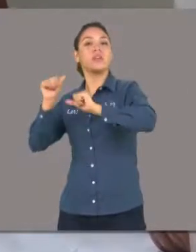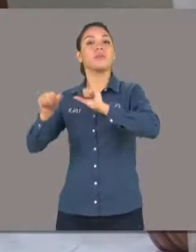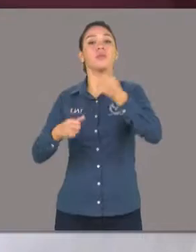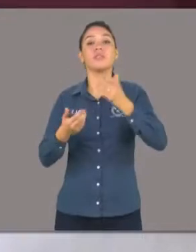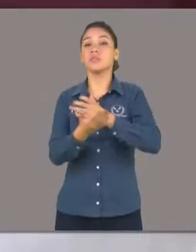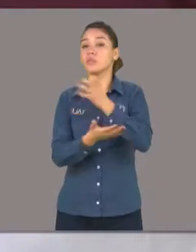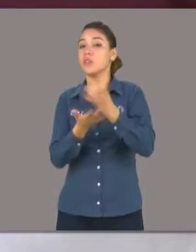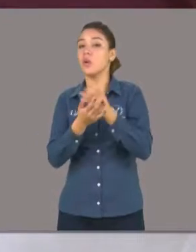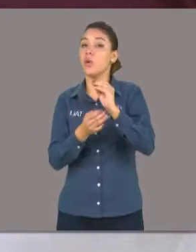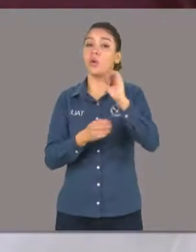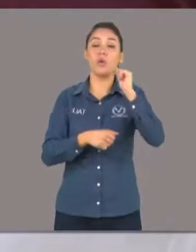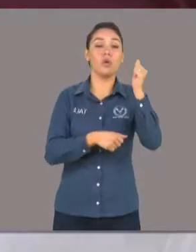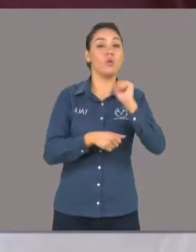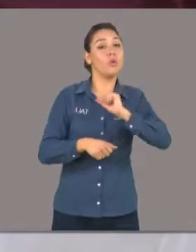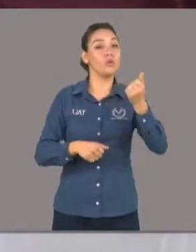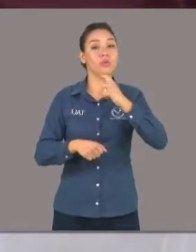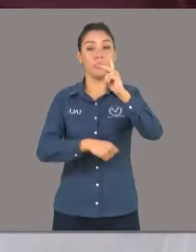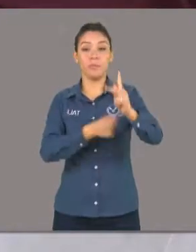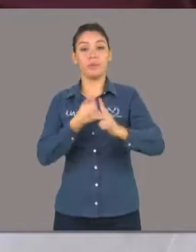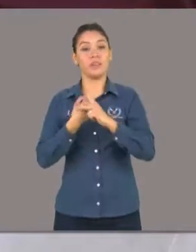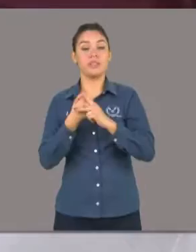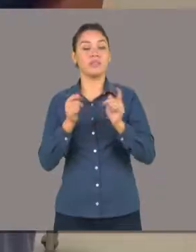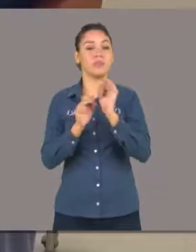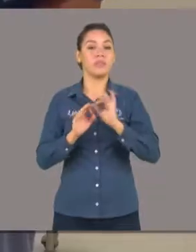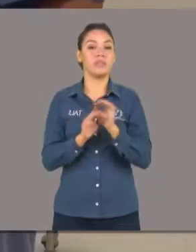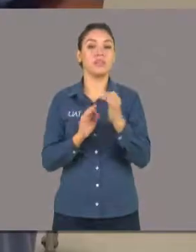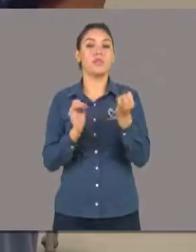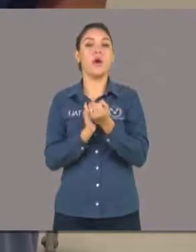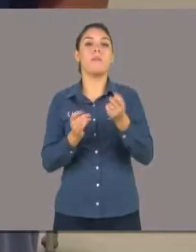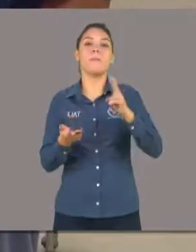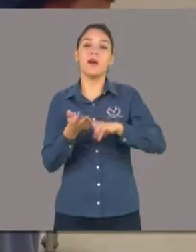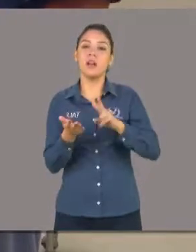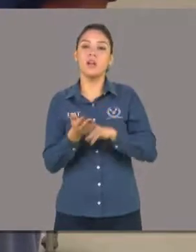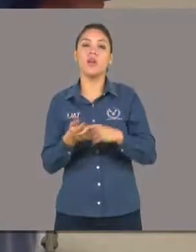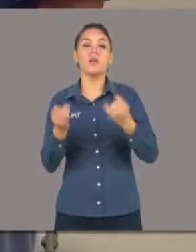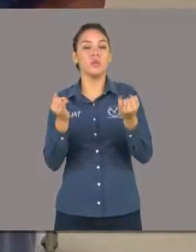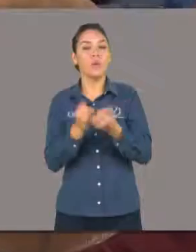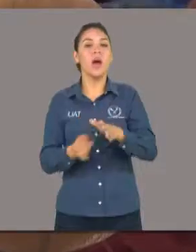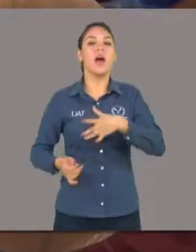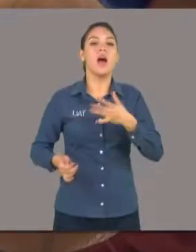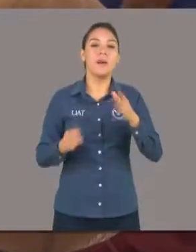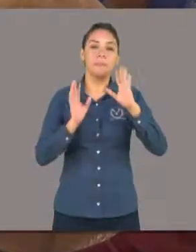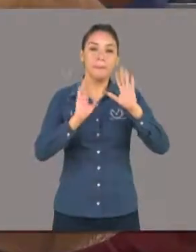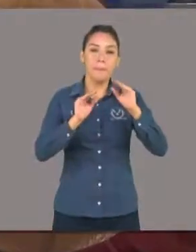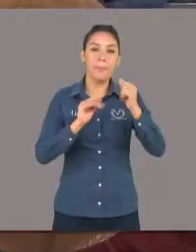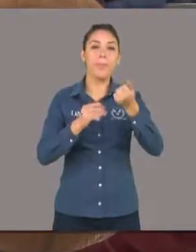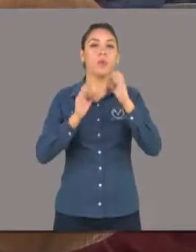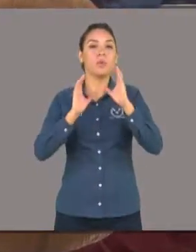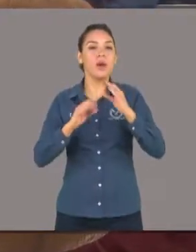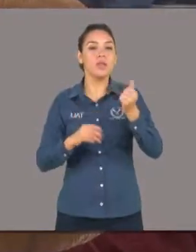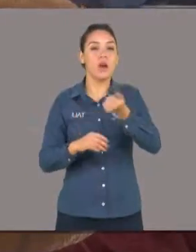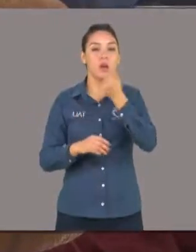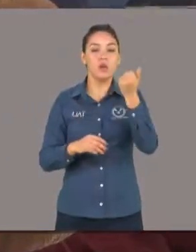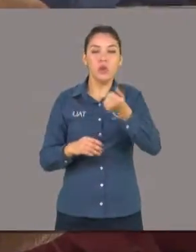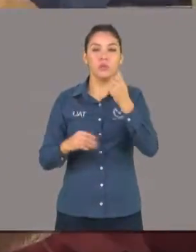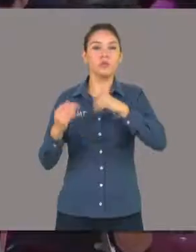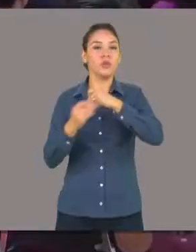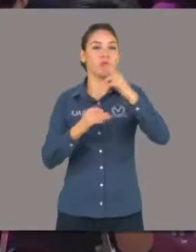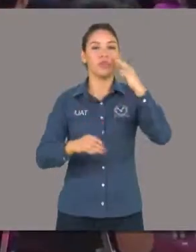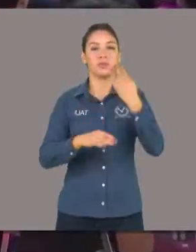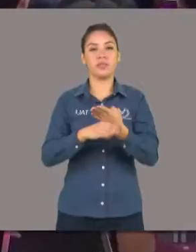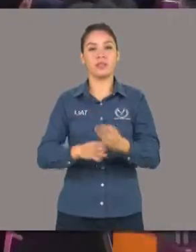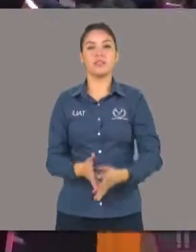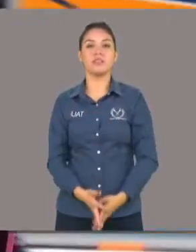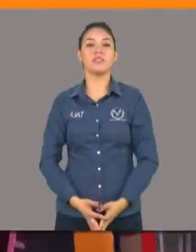intercambio con instituciones de educación superior nacionales e internacionales, así como los valores humanos al servicio del cuidado de la salud de la comunidad y